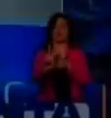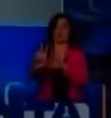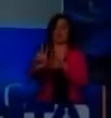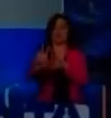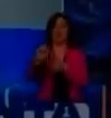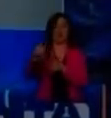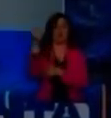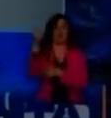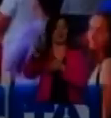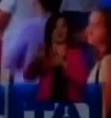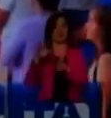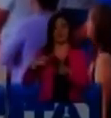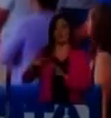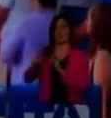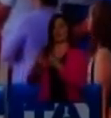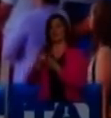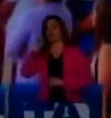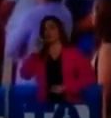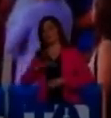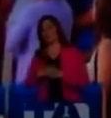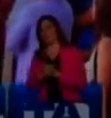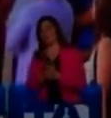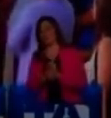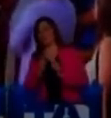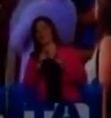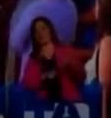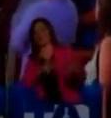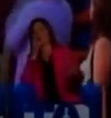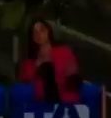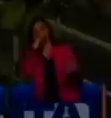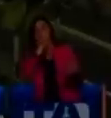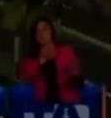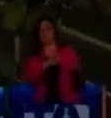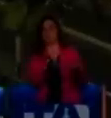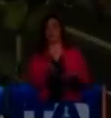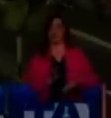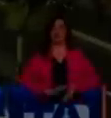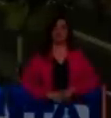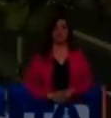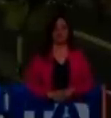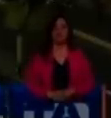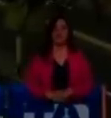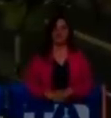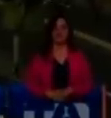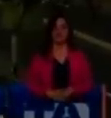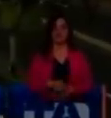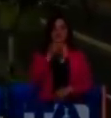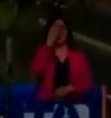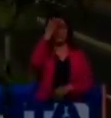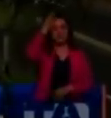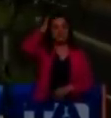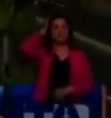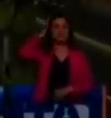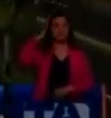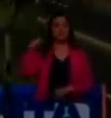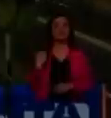al policía Edison Almache, que en cumplimiento de su trabajo ante la delincuencia ofrendó su vida cuando daba resguardo a una pareja que en una camioneta